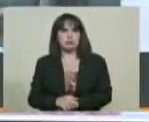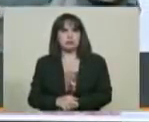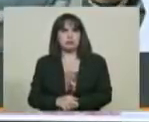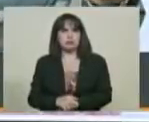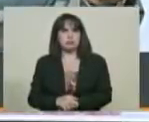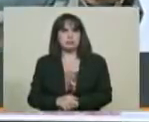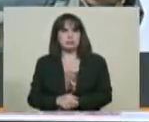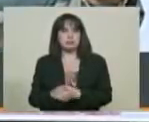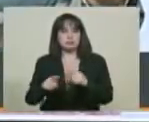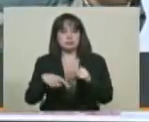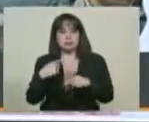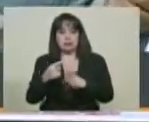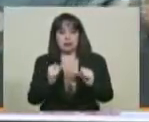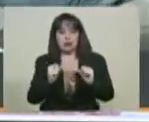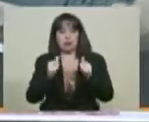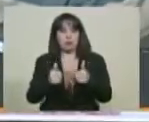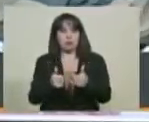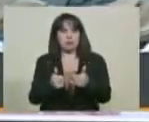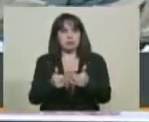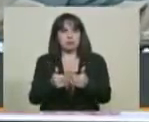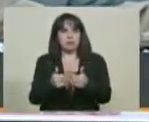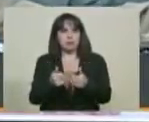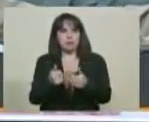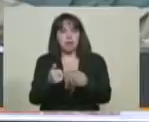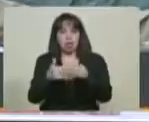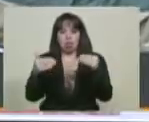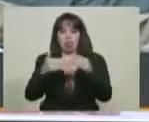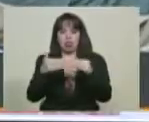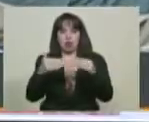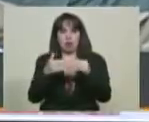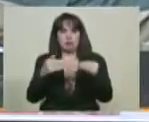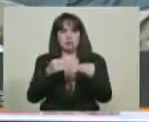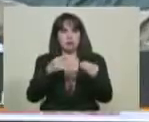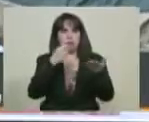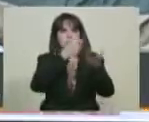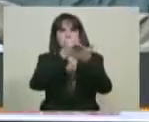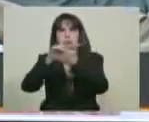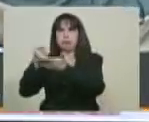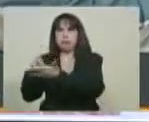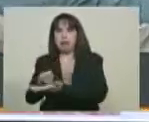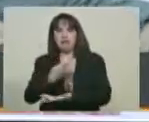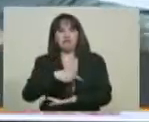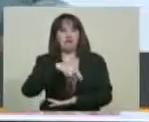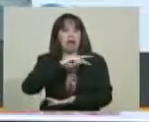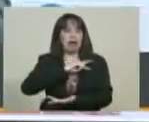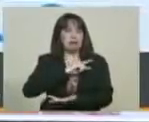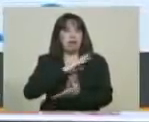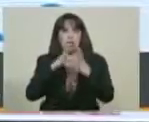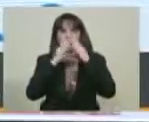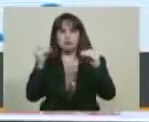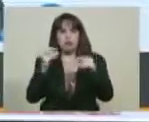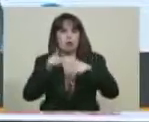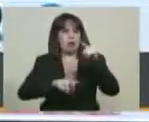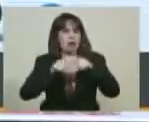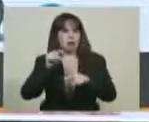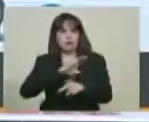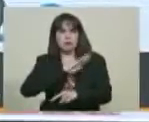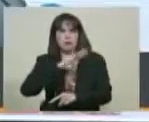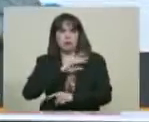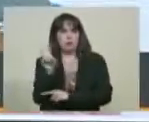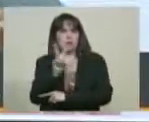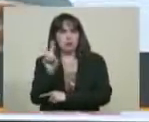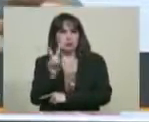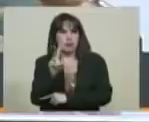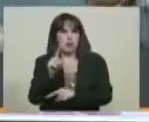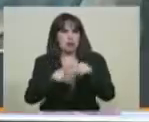Y a partir de allí, en la dolarización falsa de todos los bienes y servicios de la sociedad, de todos